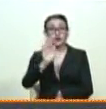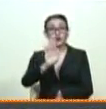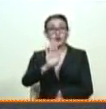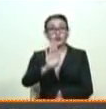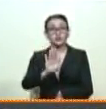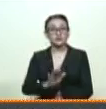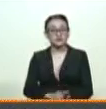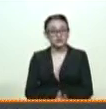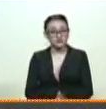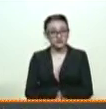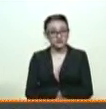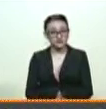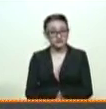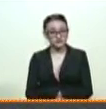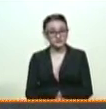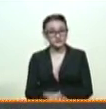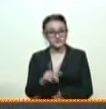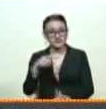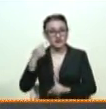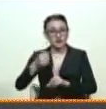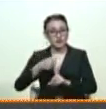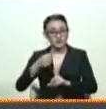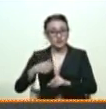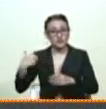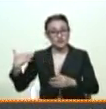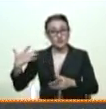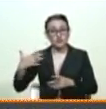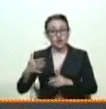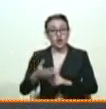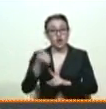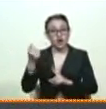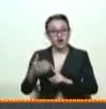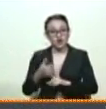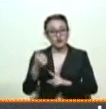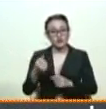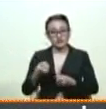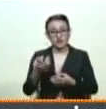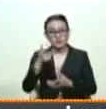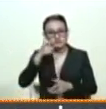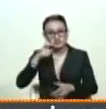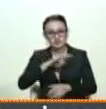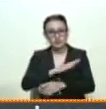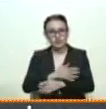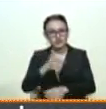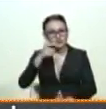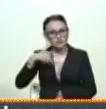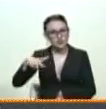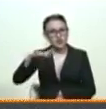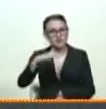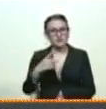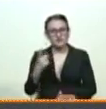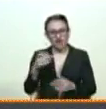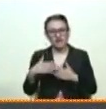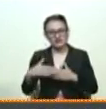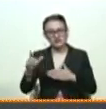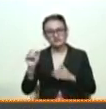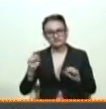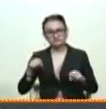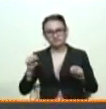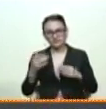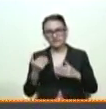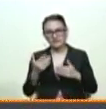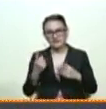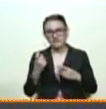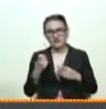cosa que hemos venido logrando progresivamente, dándole poder al pueblo. Todavía falta mucho por